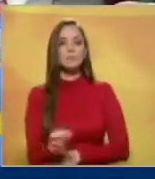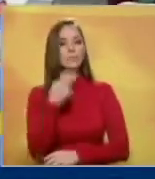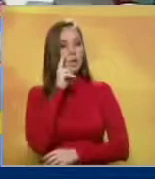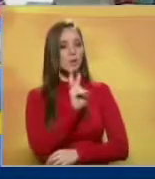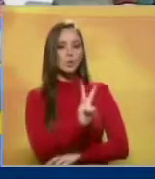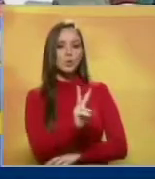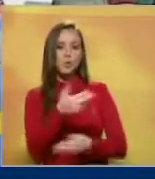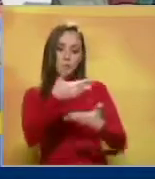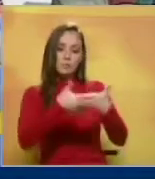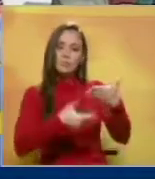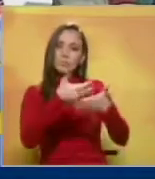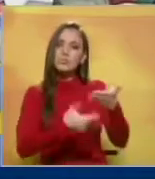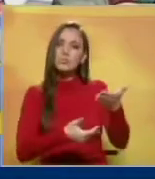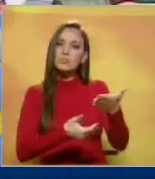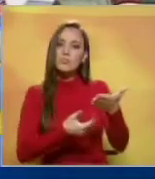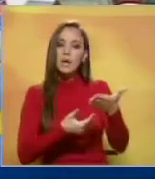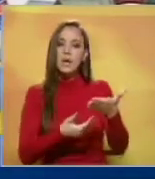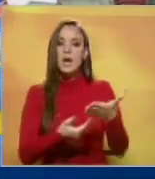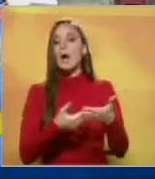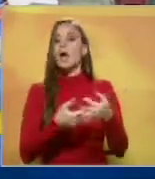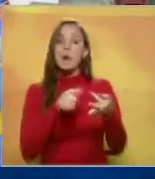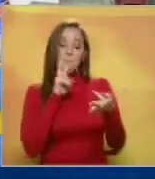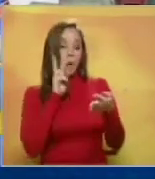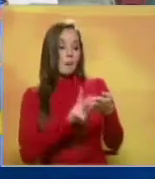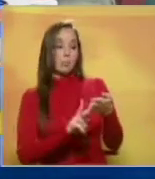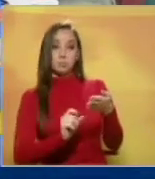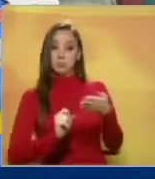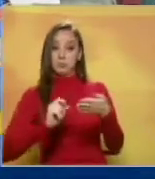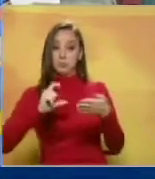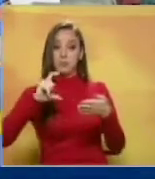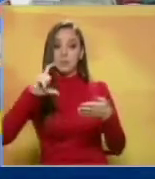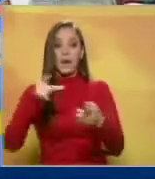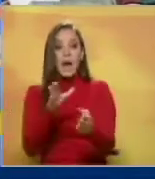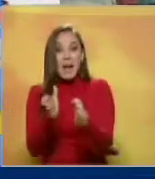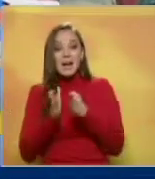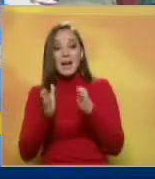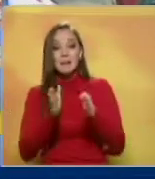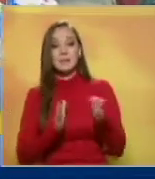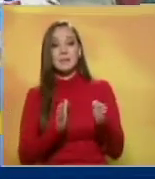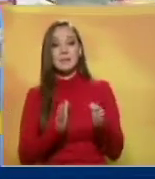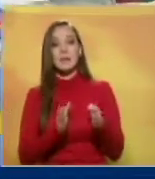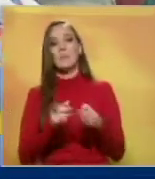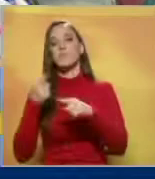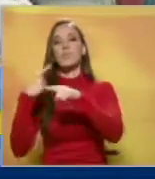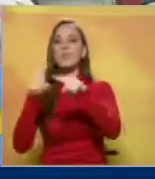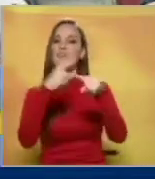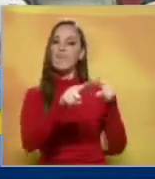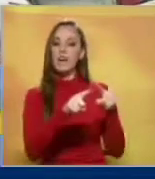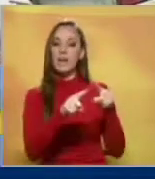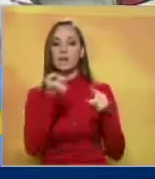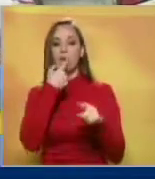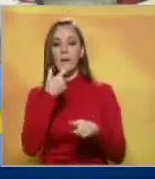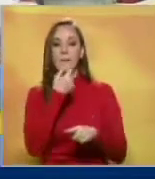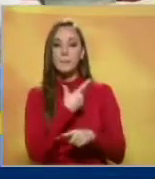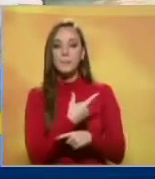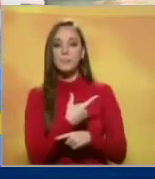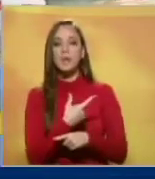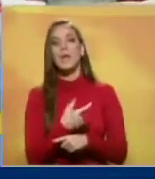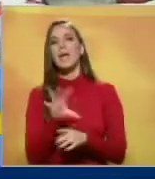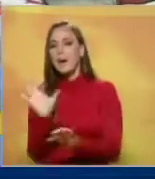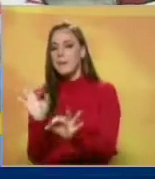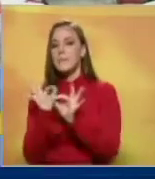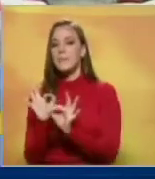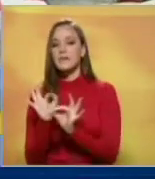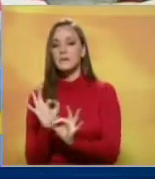facturas encontradas que existe un margen especulativo de ganancia en varios en los insumos particularmente en todo lo que